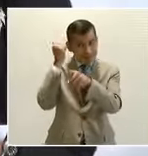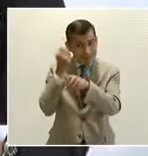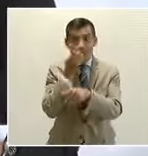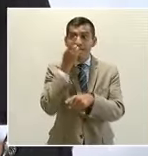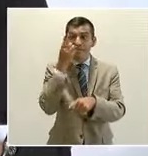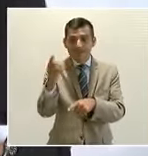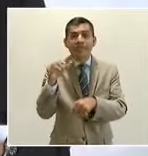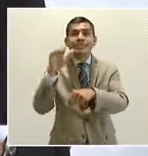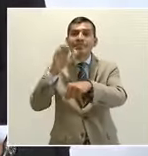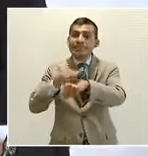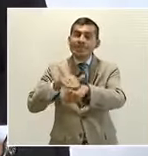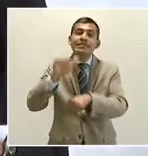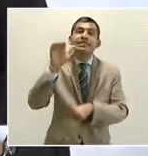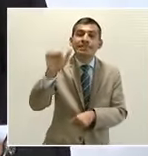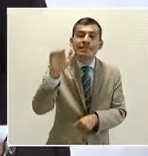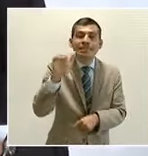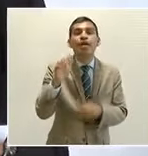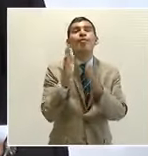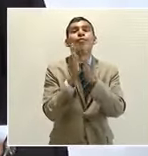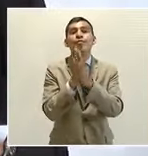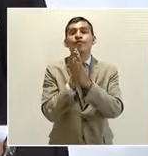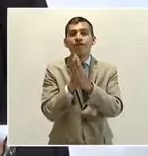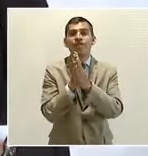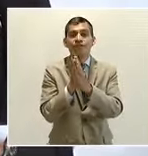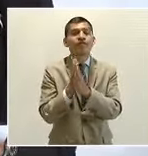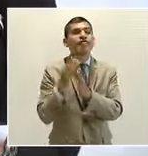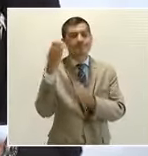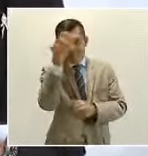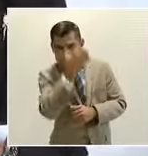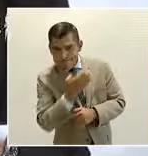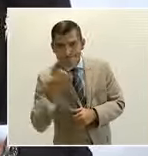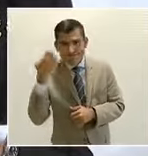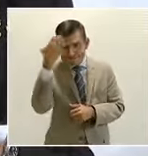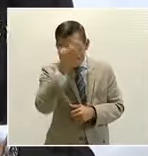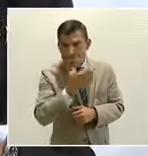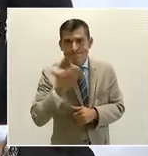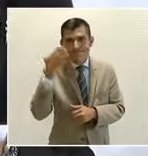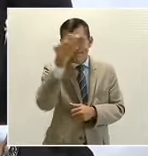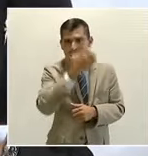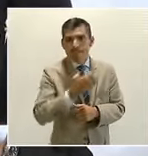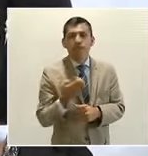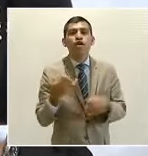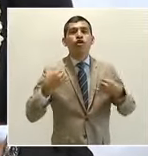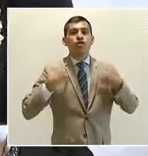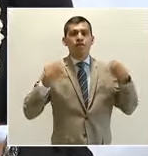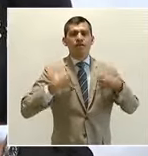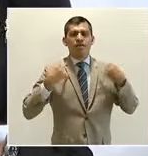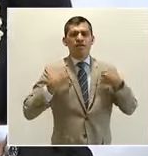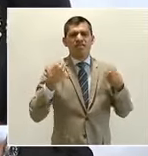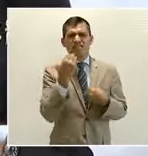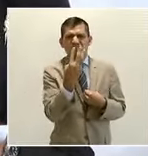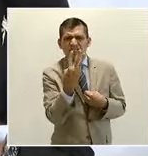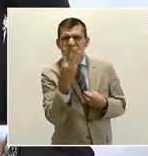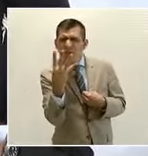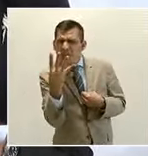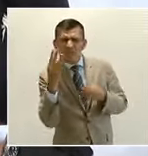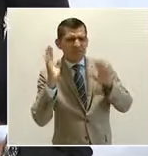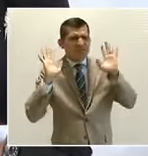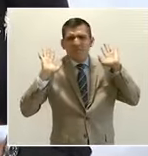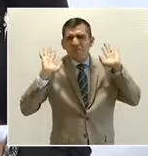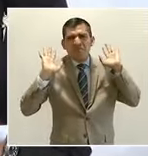Alfredo de que revise el asunto de los tres jóvenes o cuatro los que sean